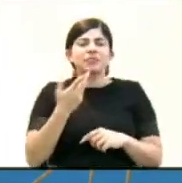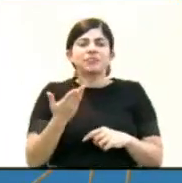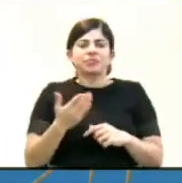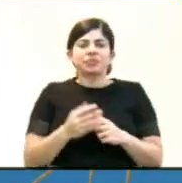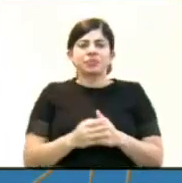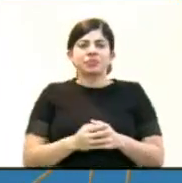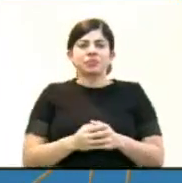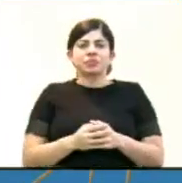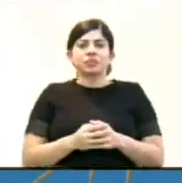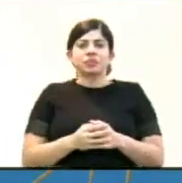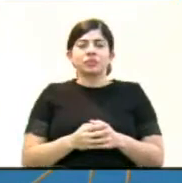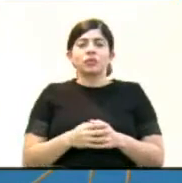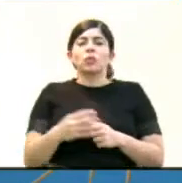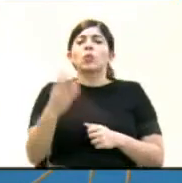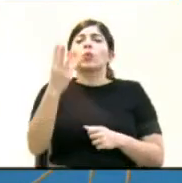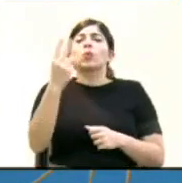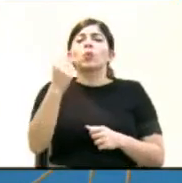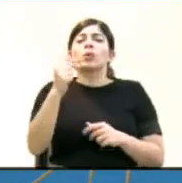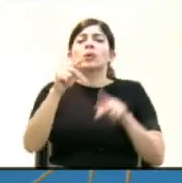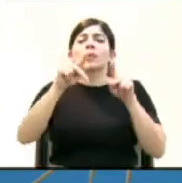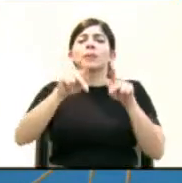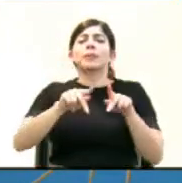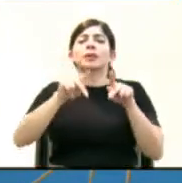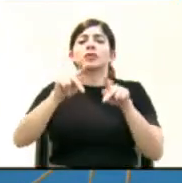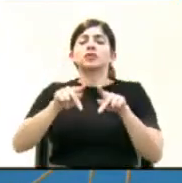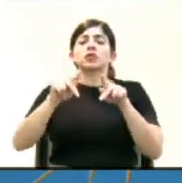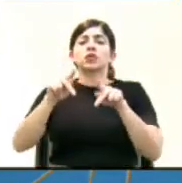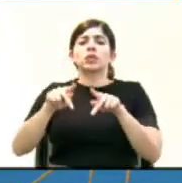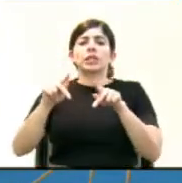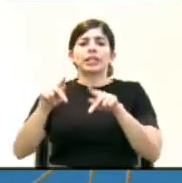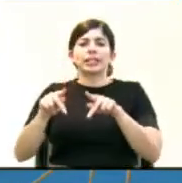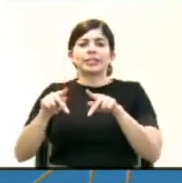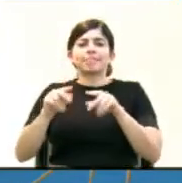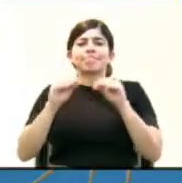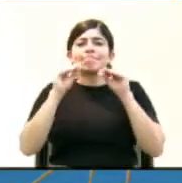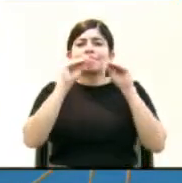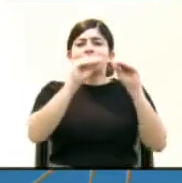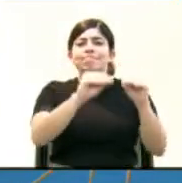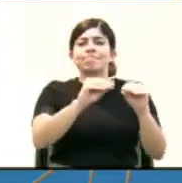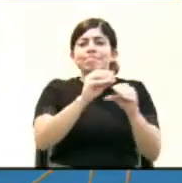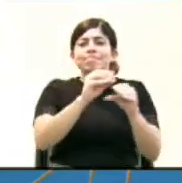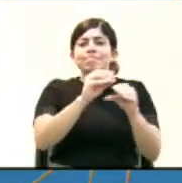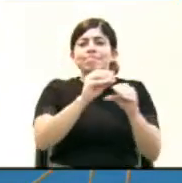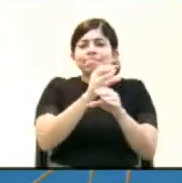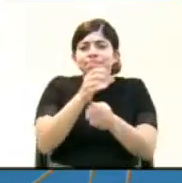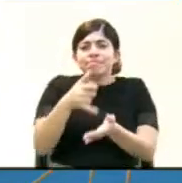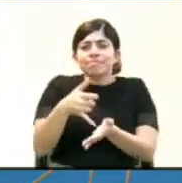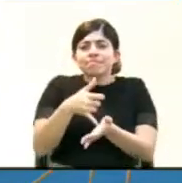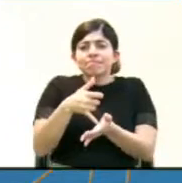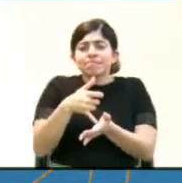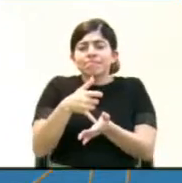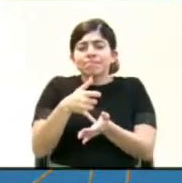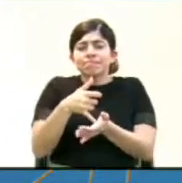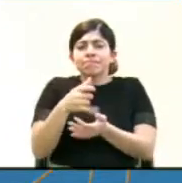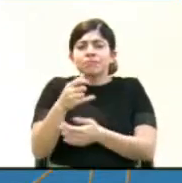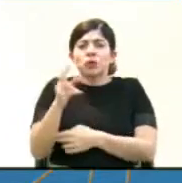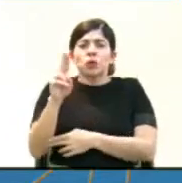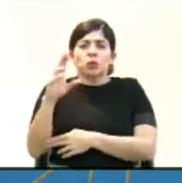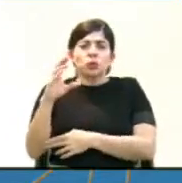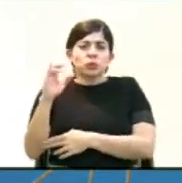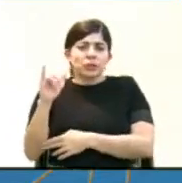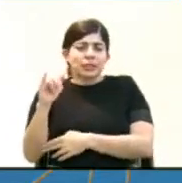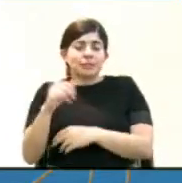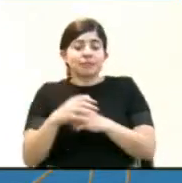es el número de personas en cuidados intensivos, en UCIs.